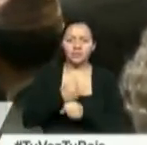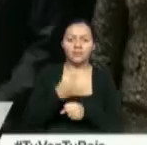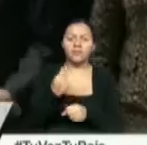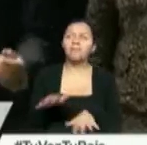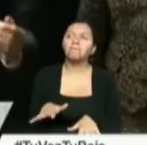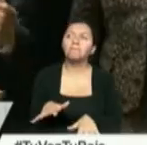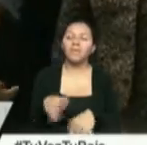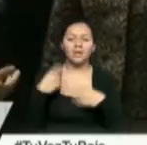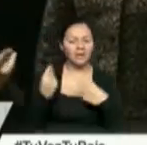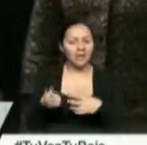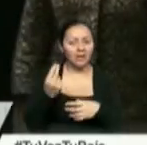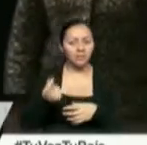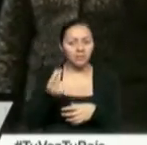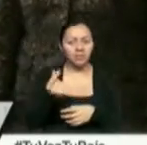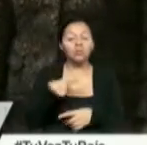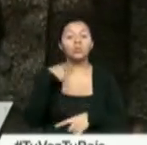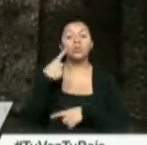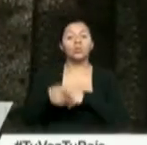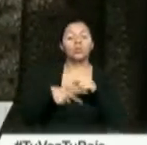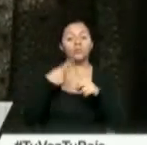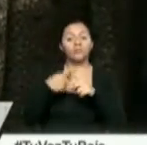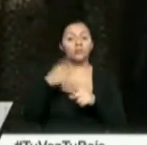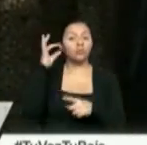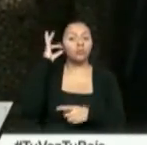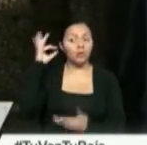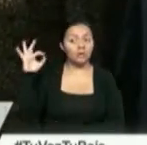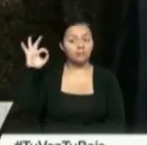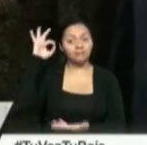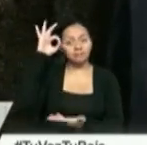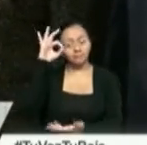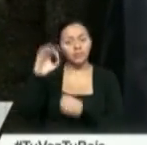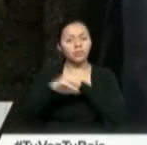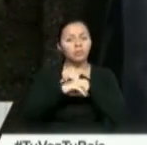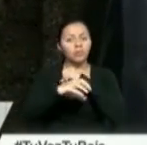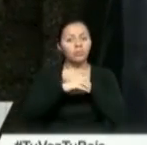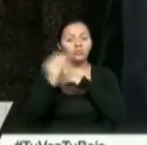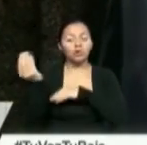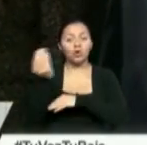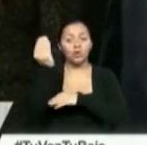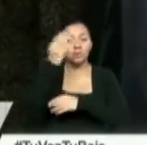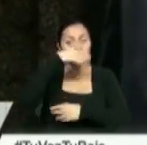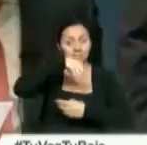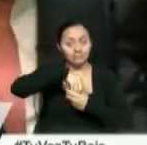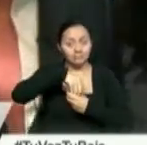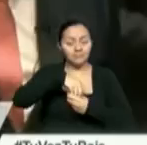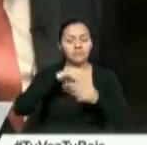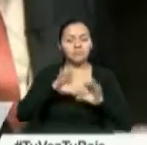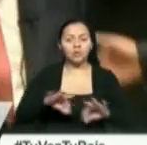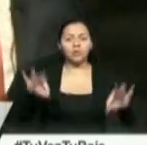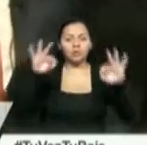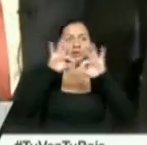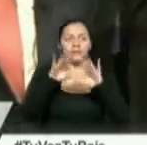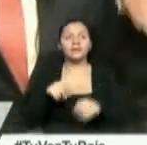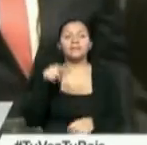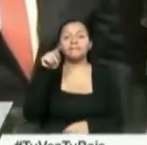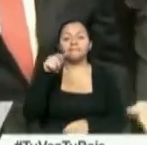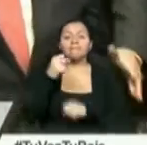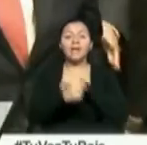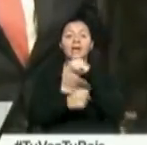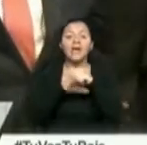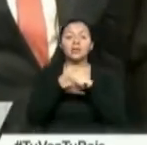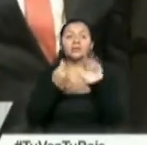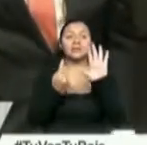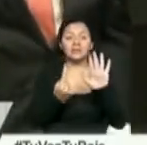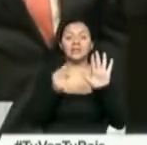pronunció por un aumento de la participación de las mujeres y la promoción de jóvenes en la institución guterres de 67